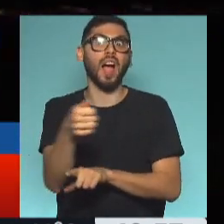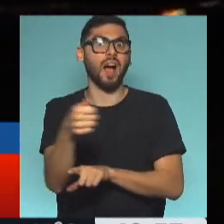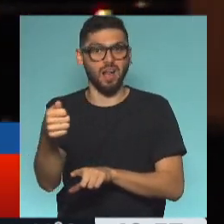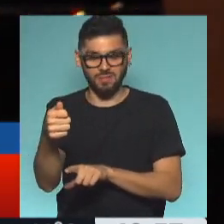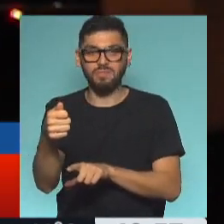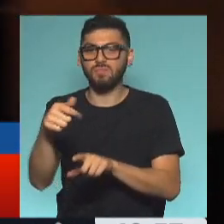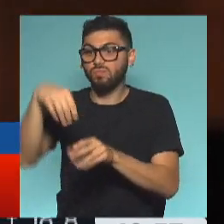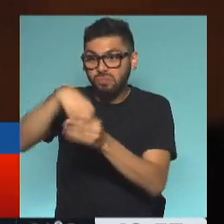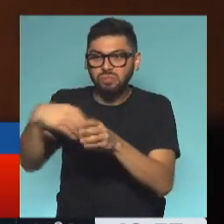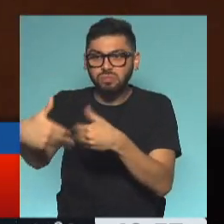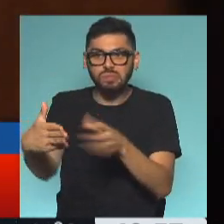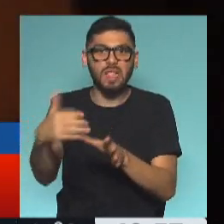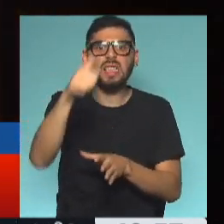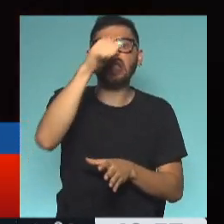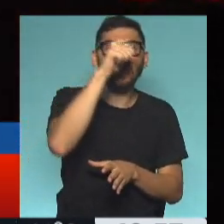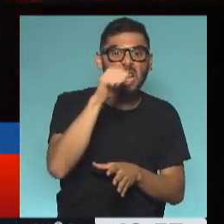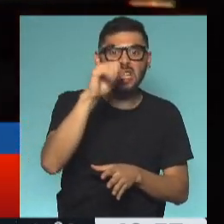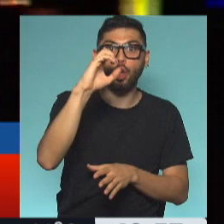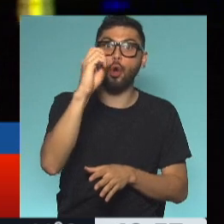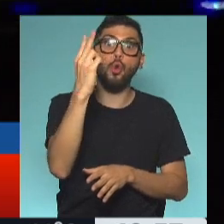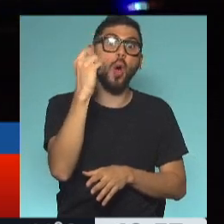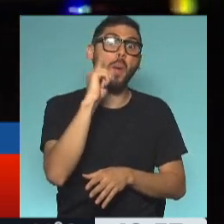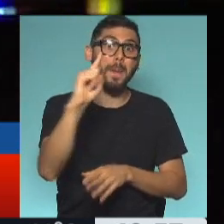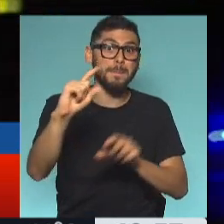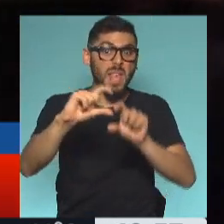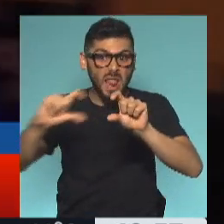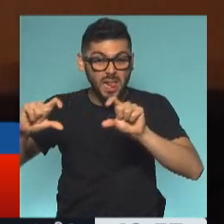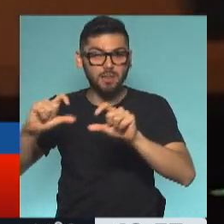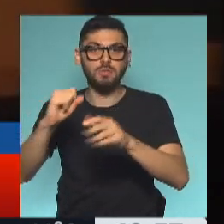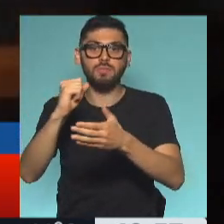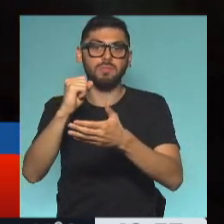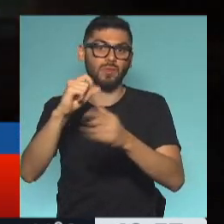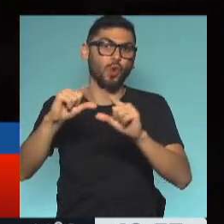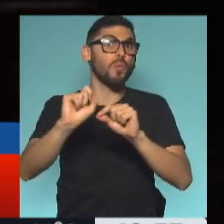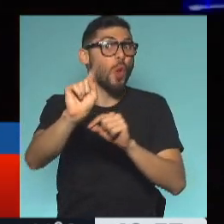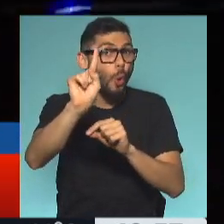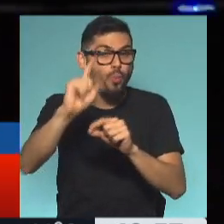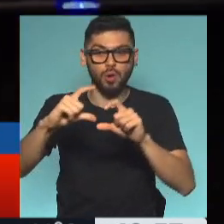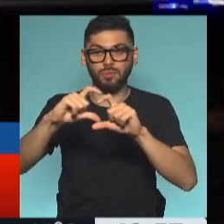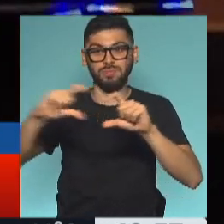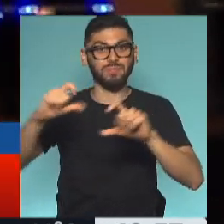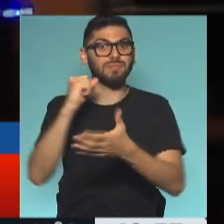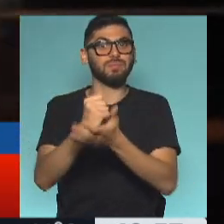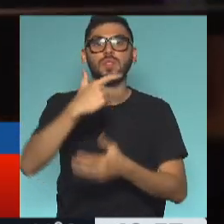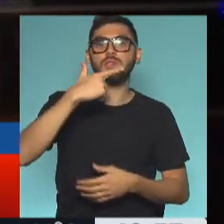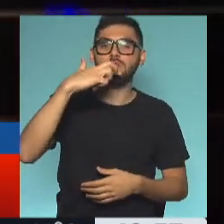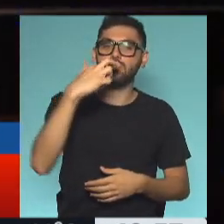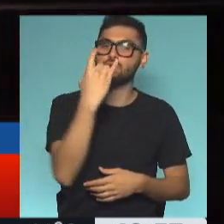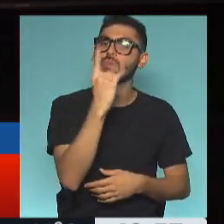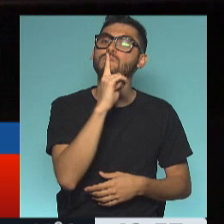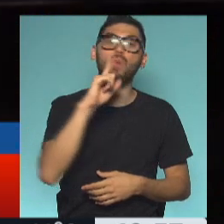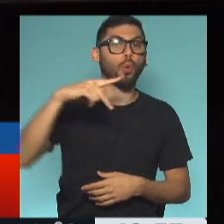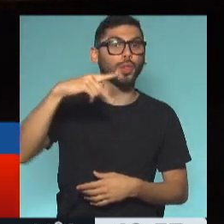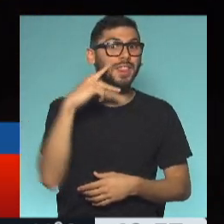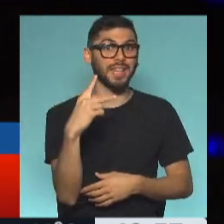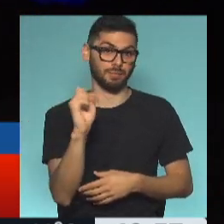una partida de 609.000 dosis del componente 1 de la vacuna Sputnik, la vacuna de la Federación